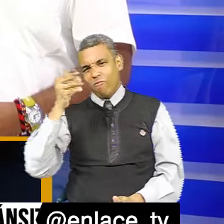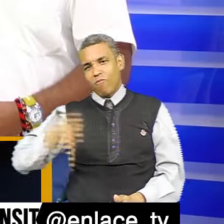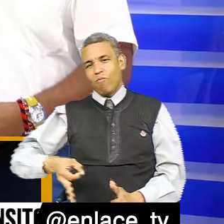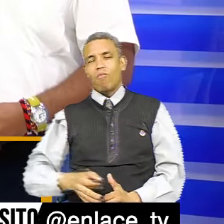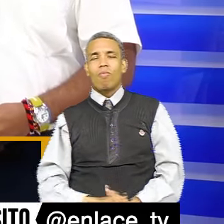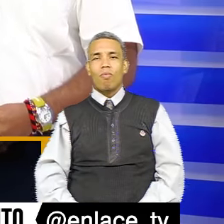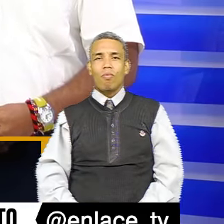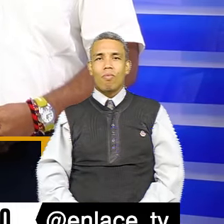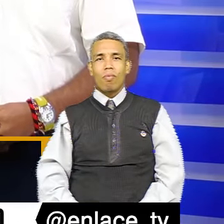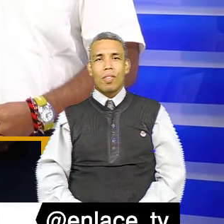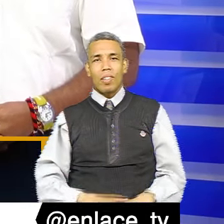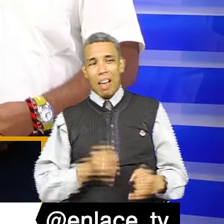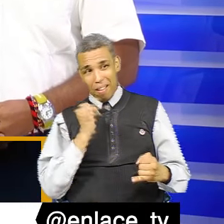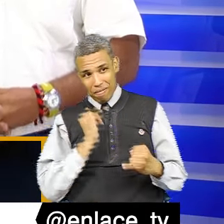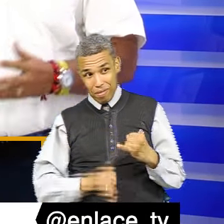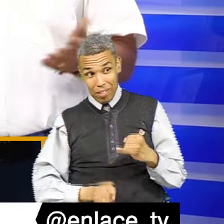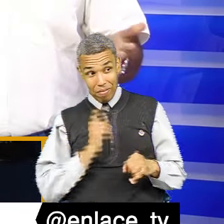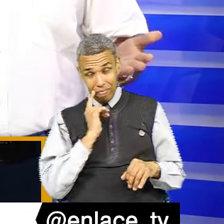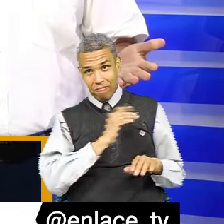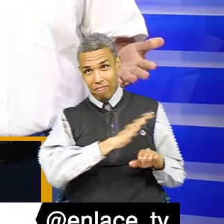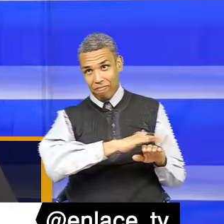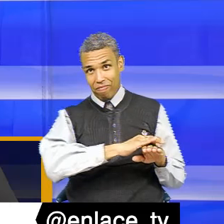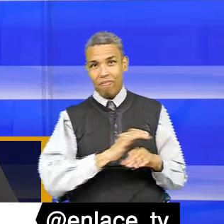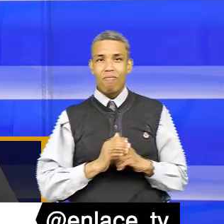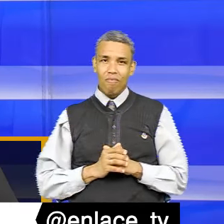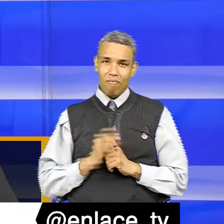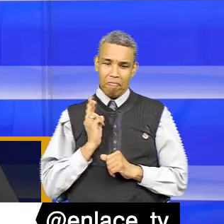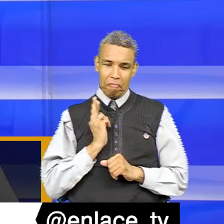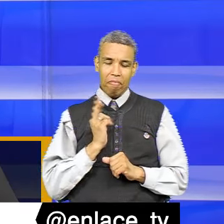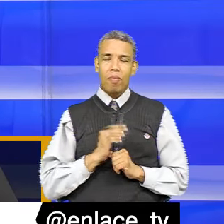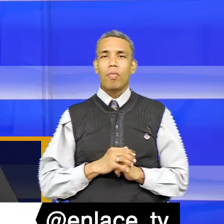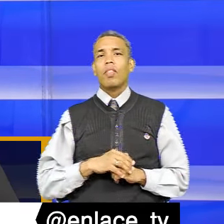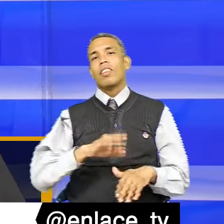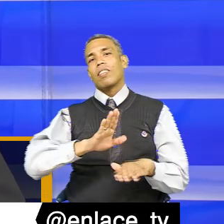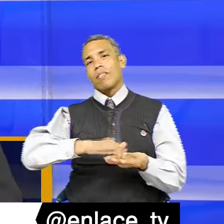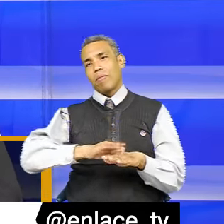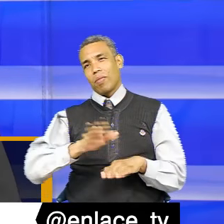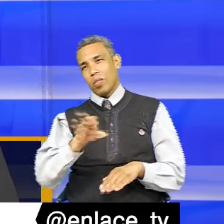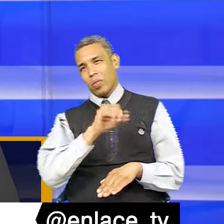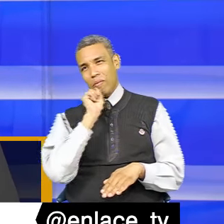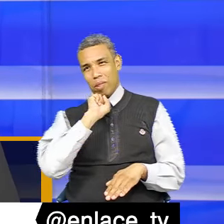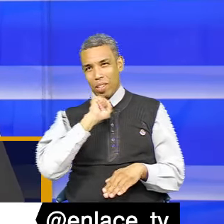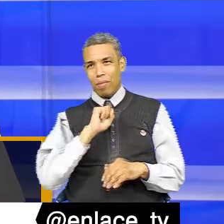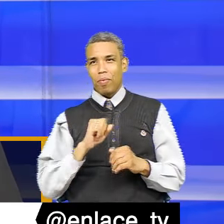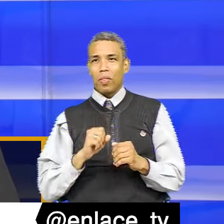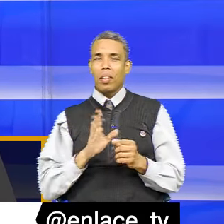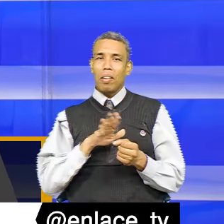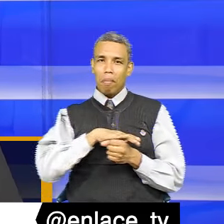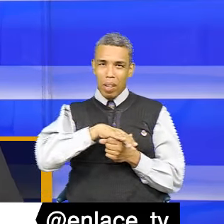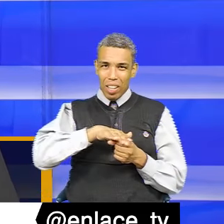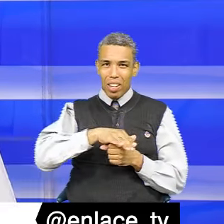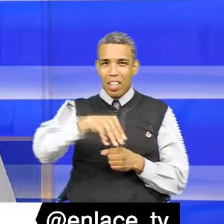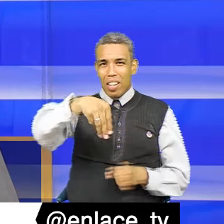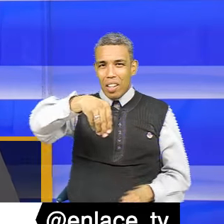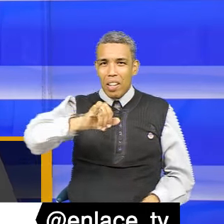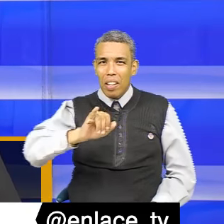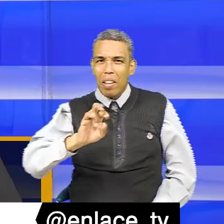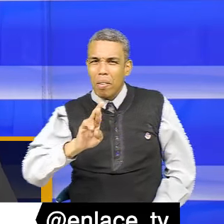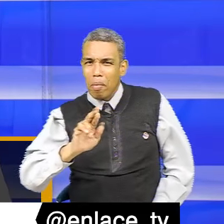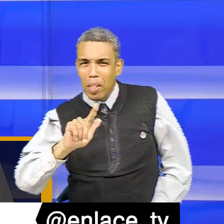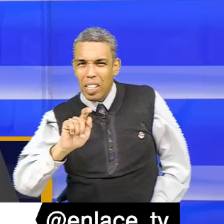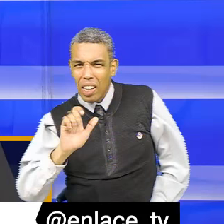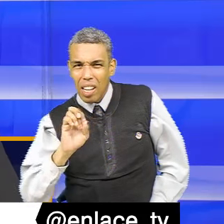concejal, ya para finalizar, reiteremos la invitación. Invitamos a todos los barranqueños, a las personas del barrio Miraflores, Simón Bolívar, Santa Ana,